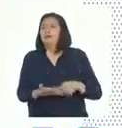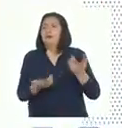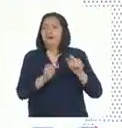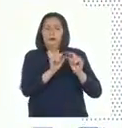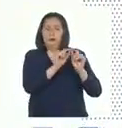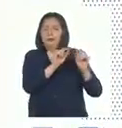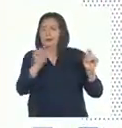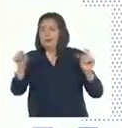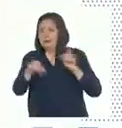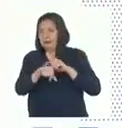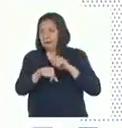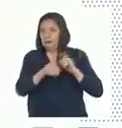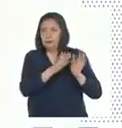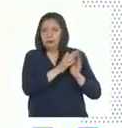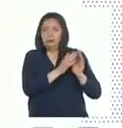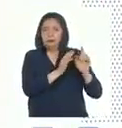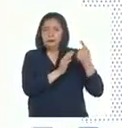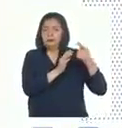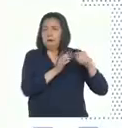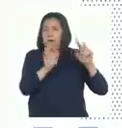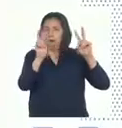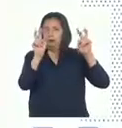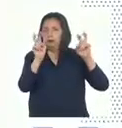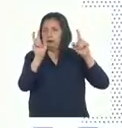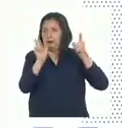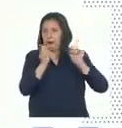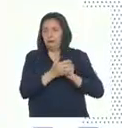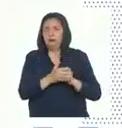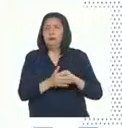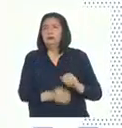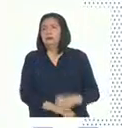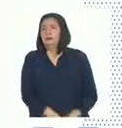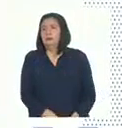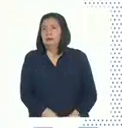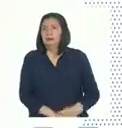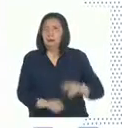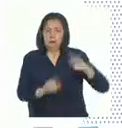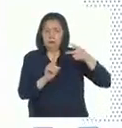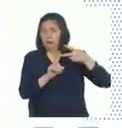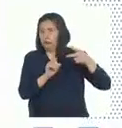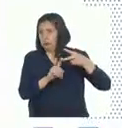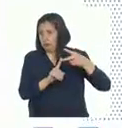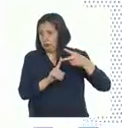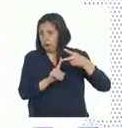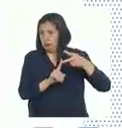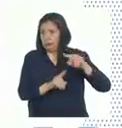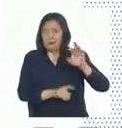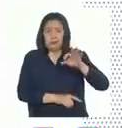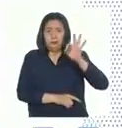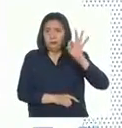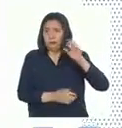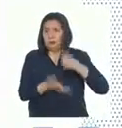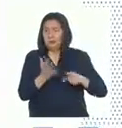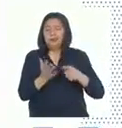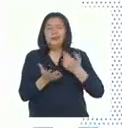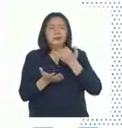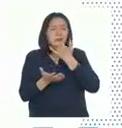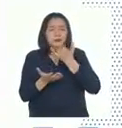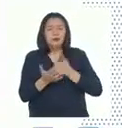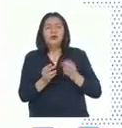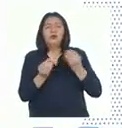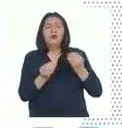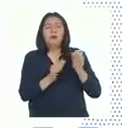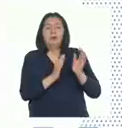tiempo. Número 1. Poner un título alusivo al tema. Número 2. Identificar los hechos y